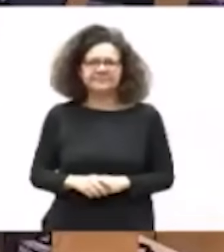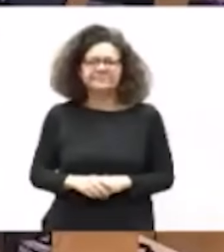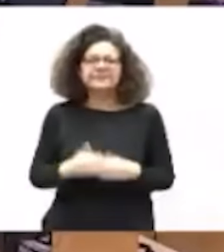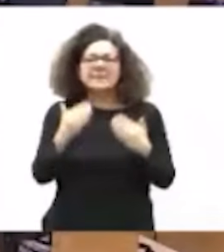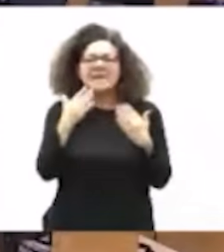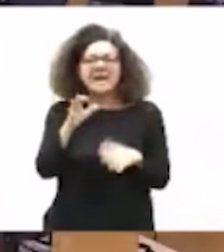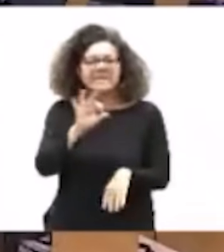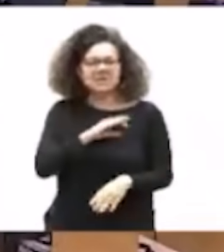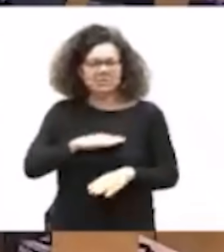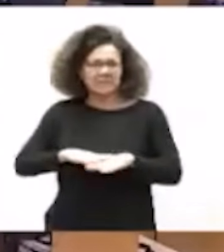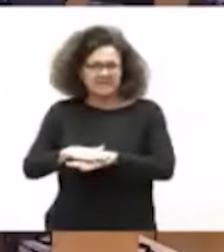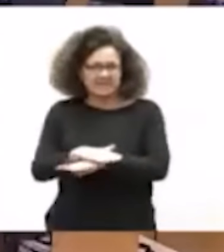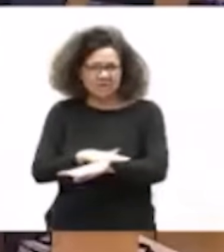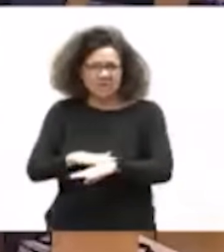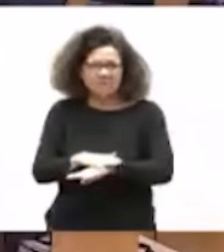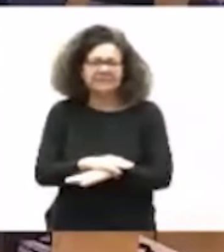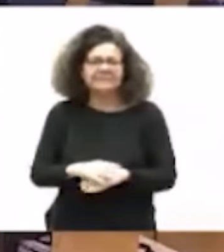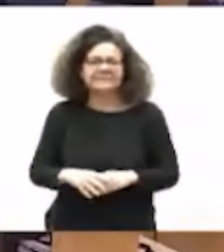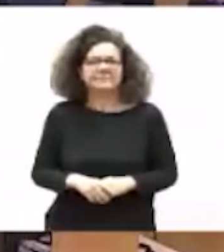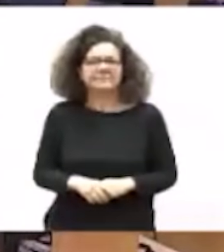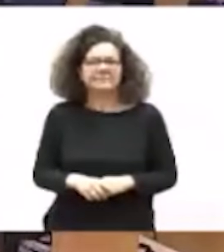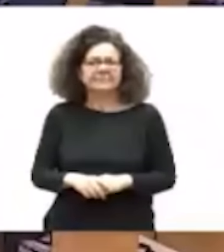Gracias, señor ministro.